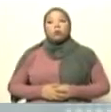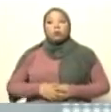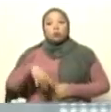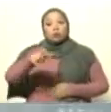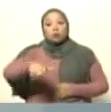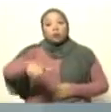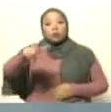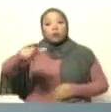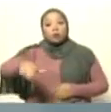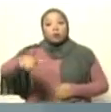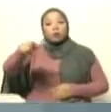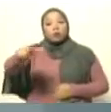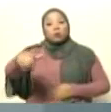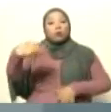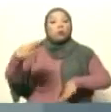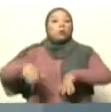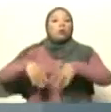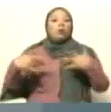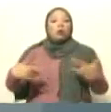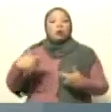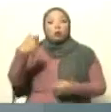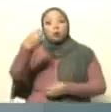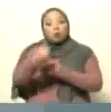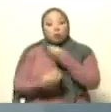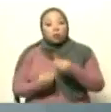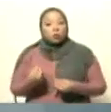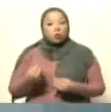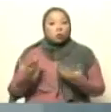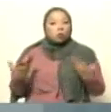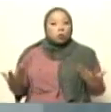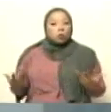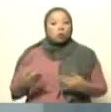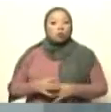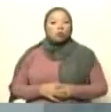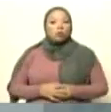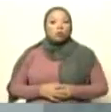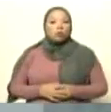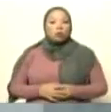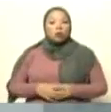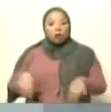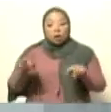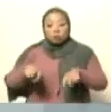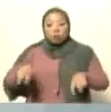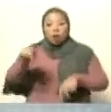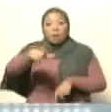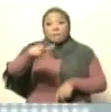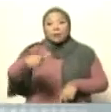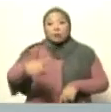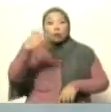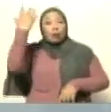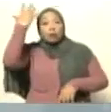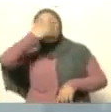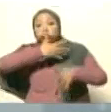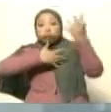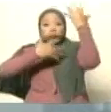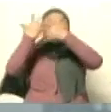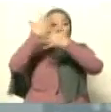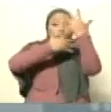organizarse, Maracay está dorado, a organizarse para lograr la recuperación del pueblo. Mientras tanto, nosotros